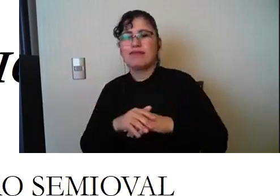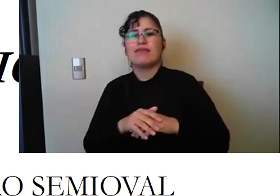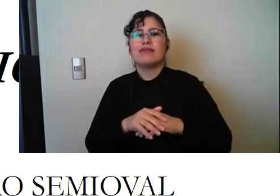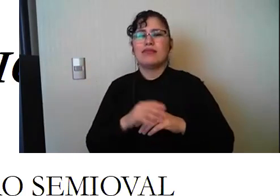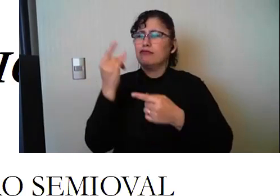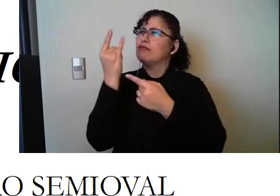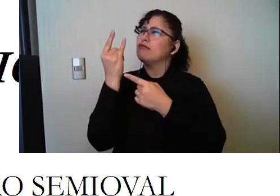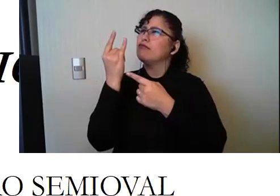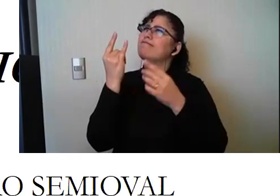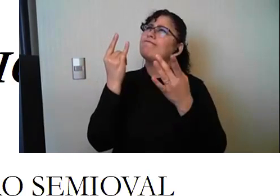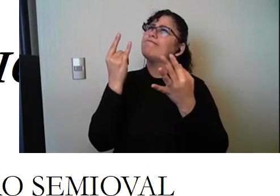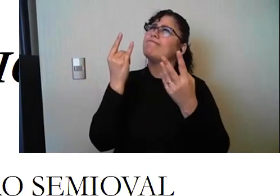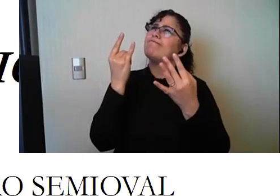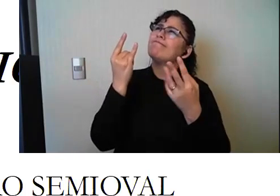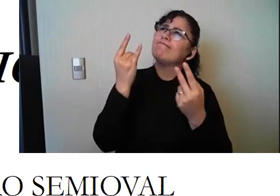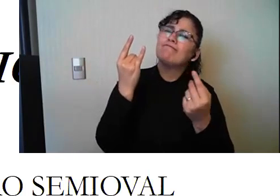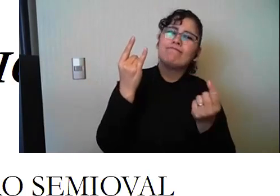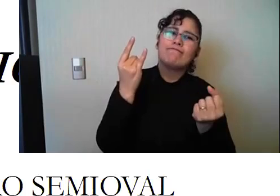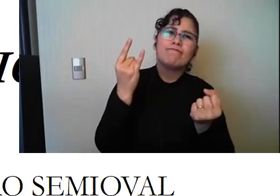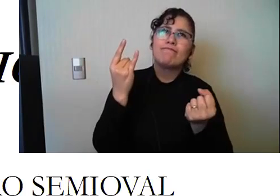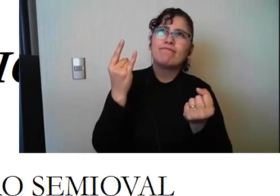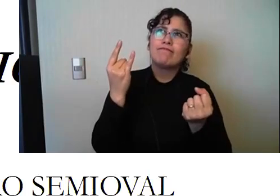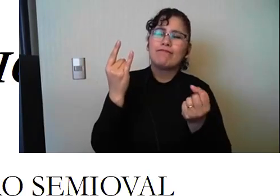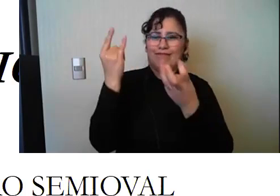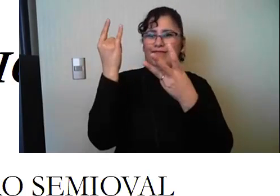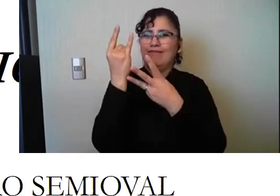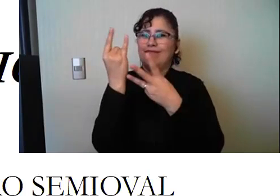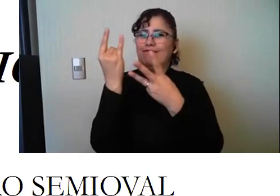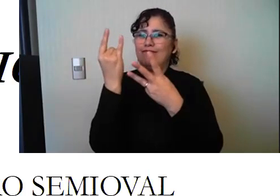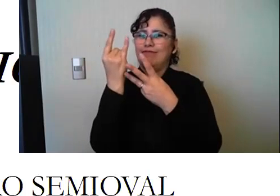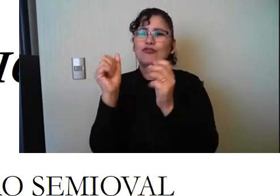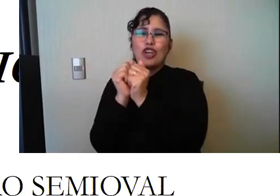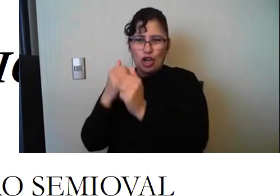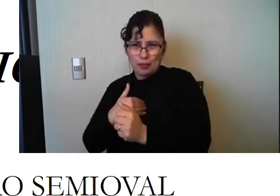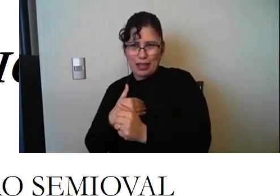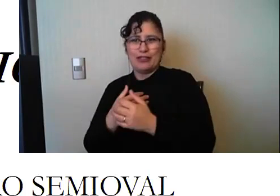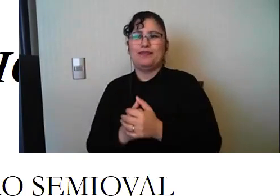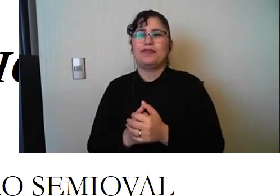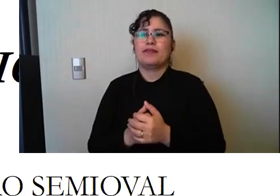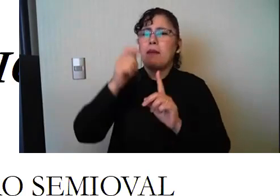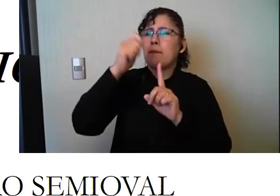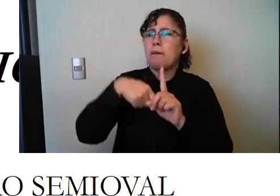unidad número, conmigo número 3, ¿sí? Es decir, en el mes de